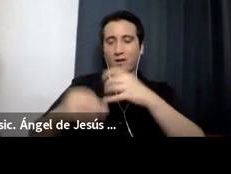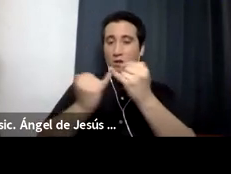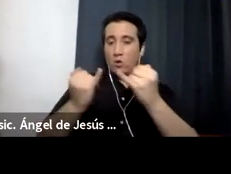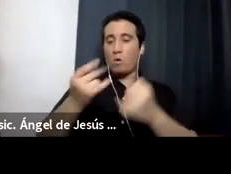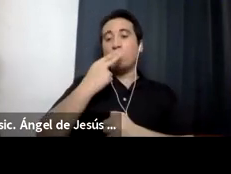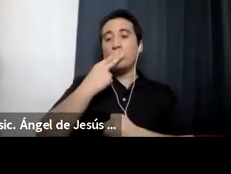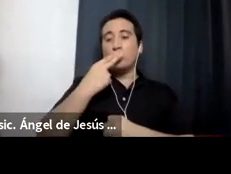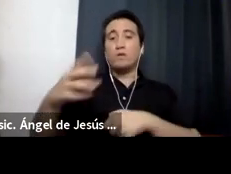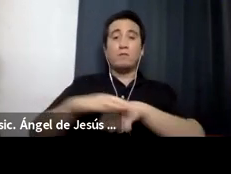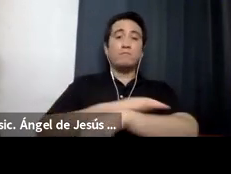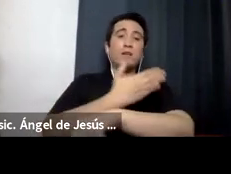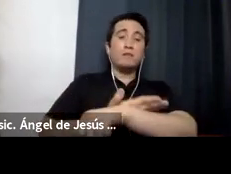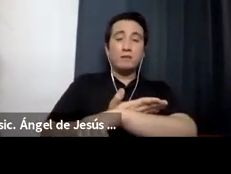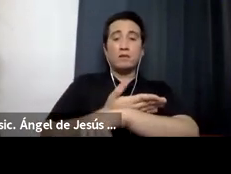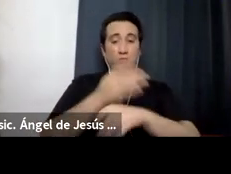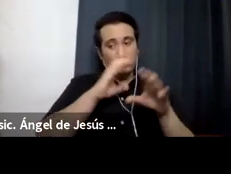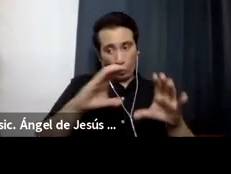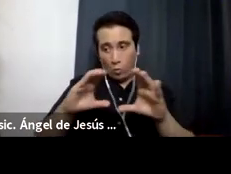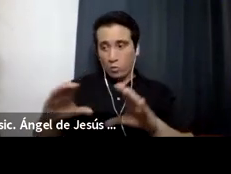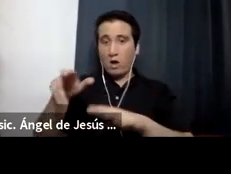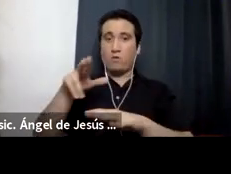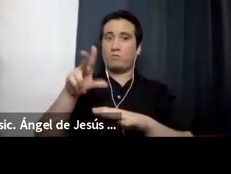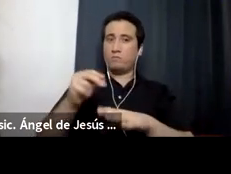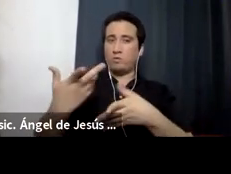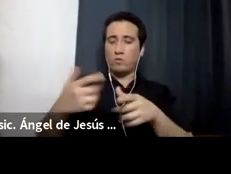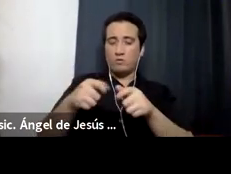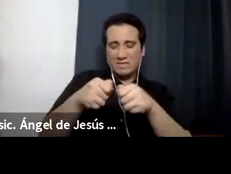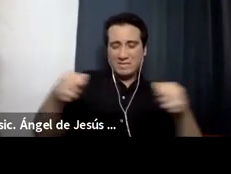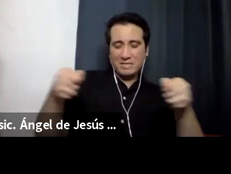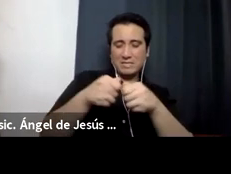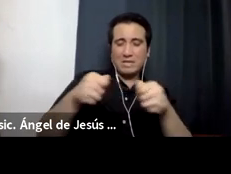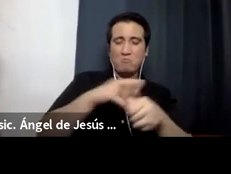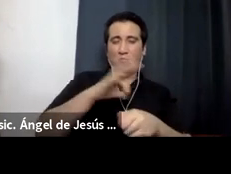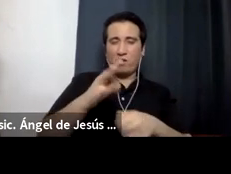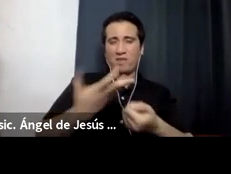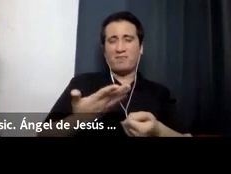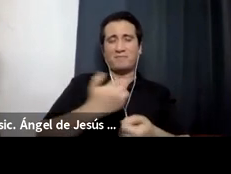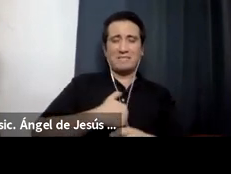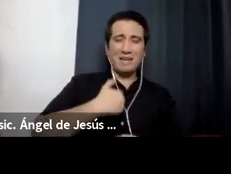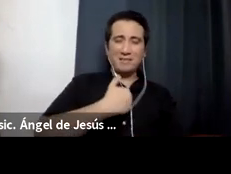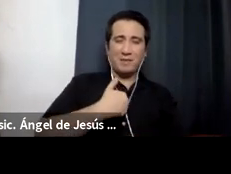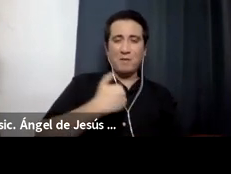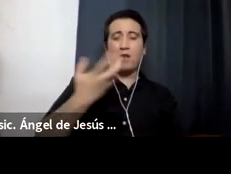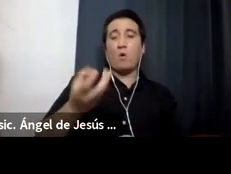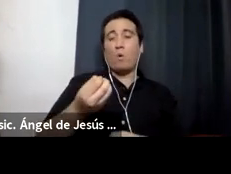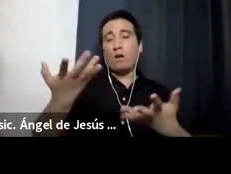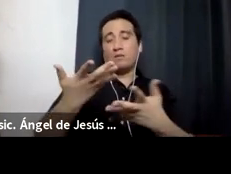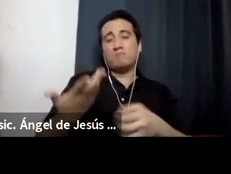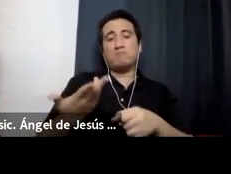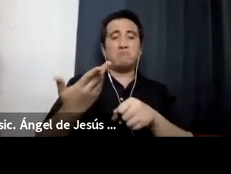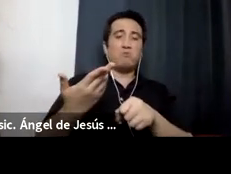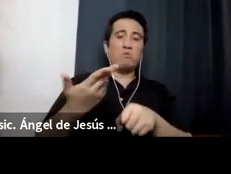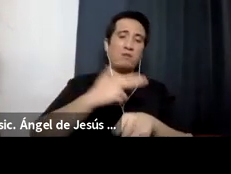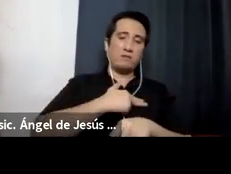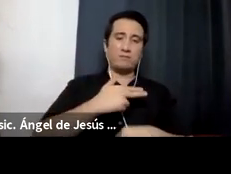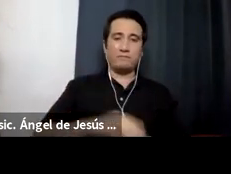de que no tengan elásticos que puedan lastimar y ocasionar alguna lesión. También es importante que los